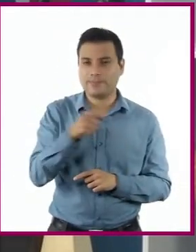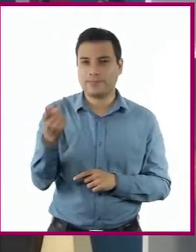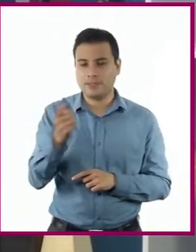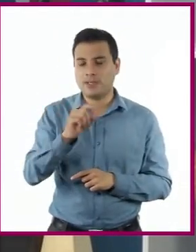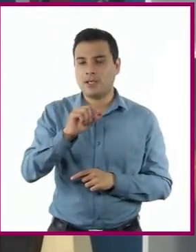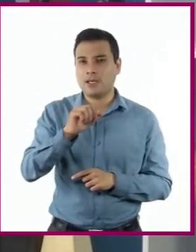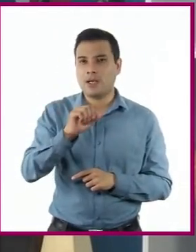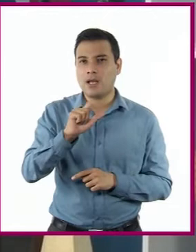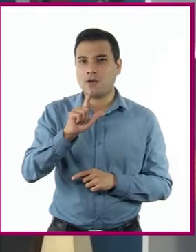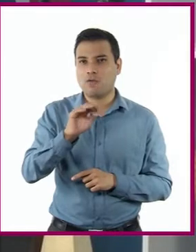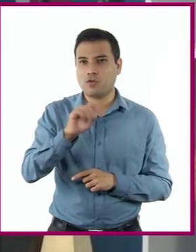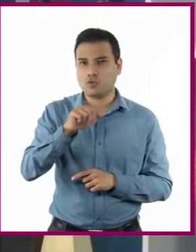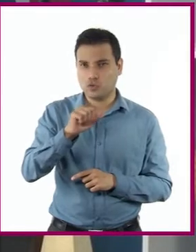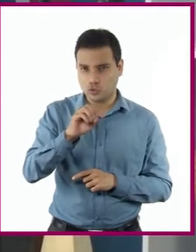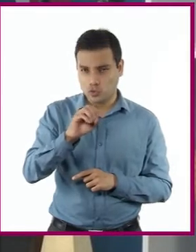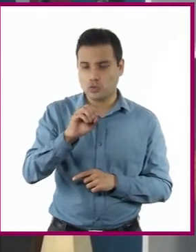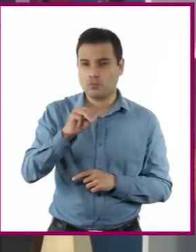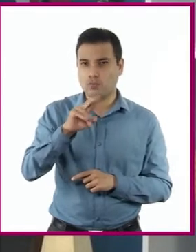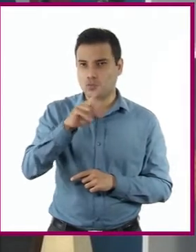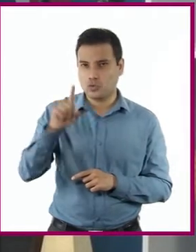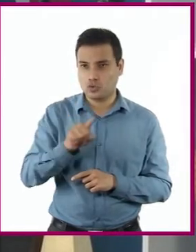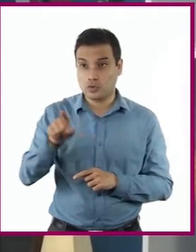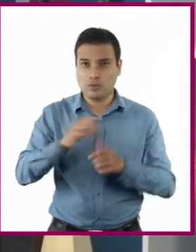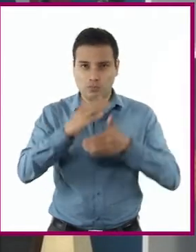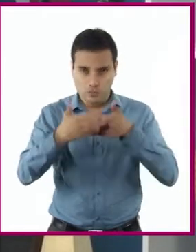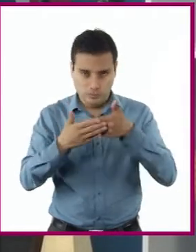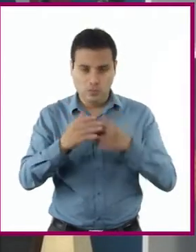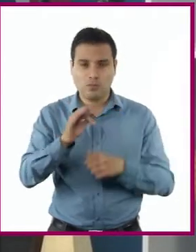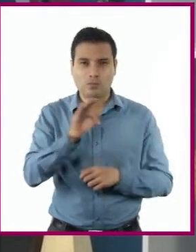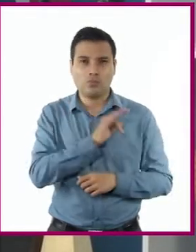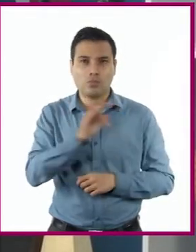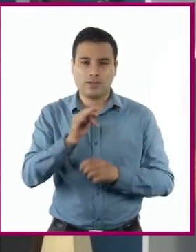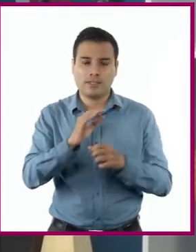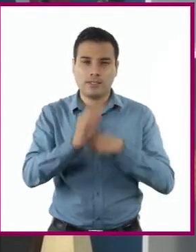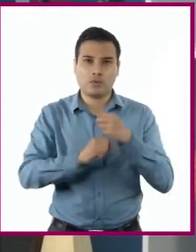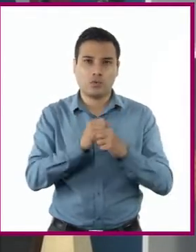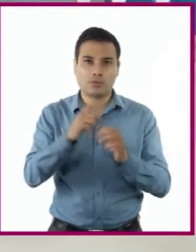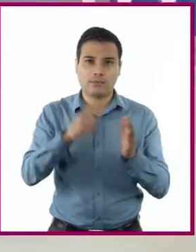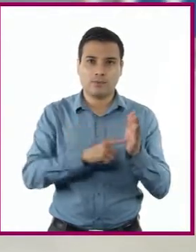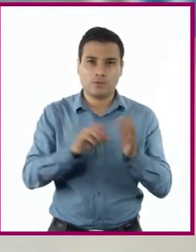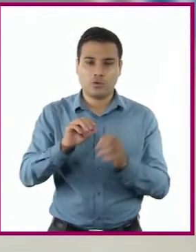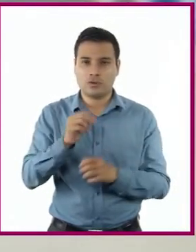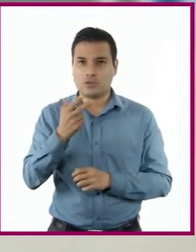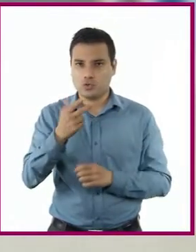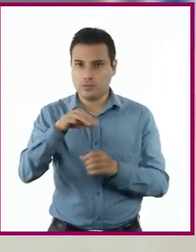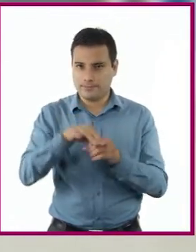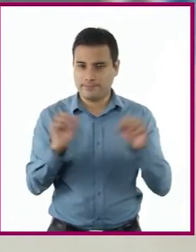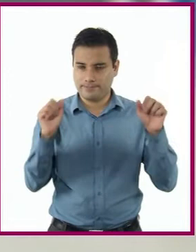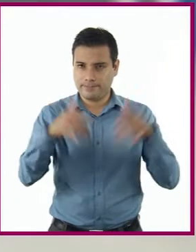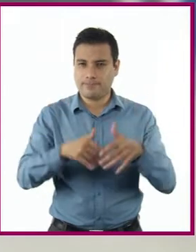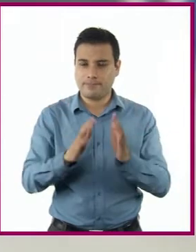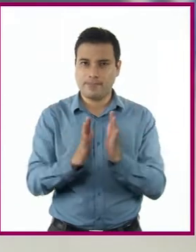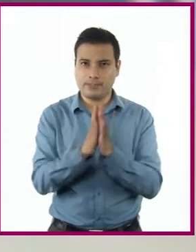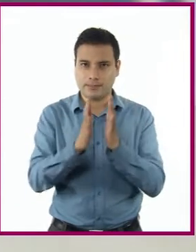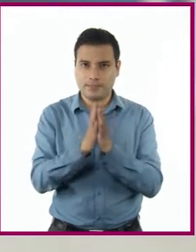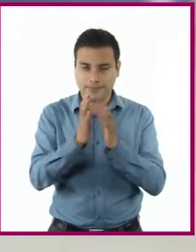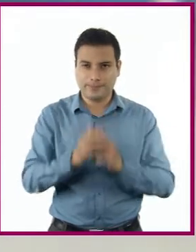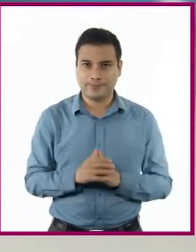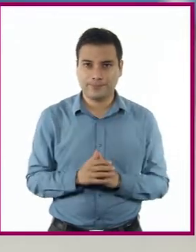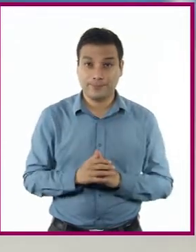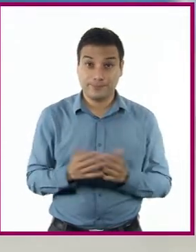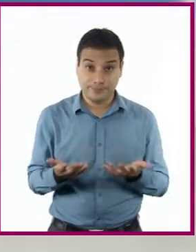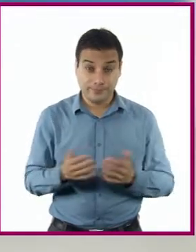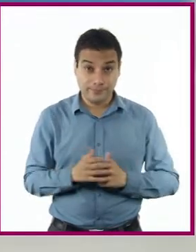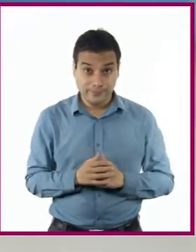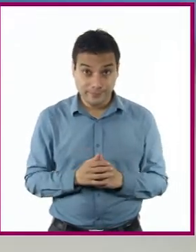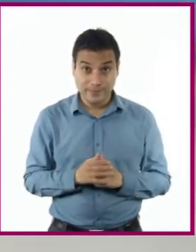perfilaron una candidatura hacia las elecciones federales de 1988. A pesar de las condiciones en las que quedó